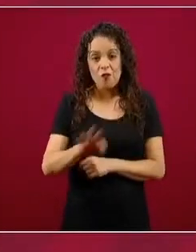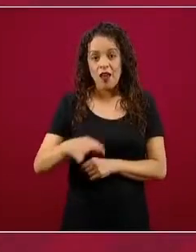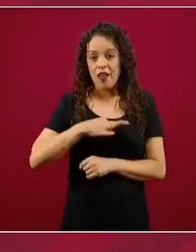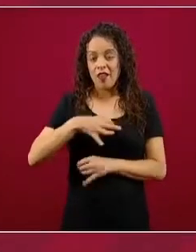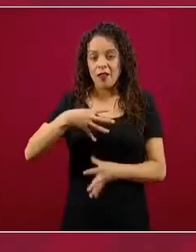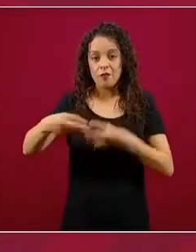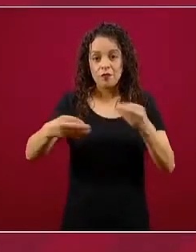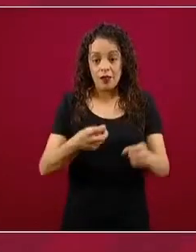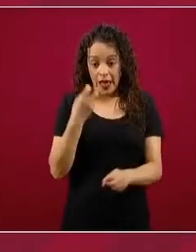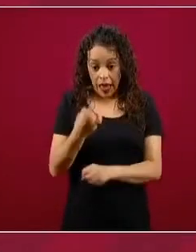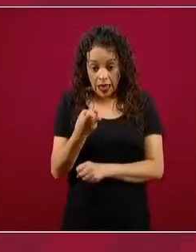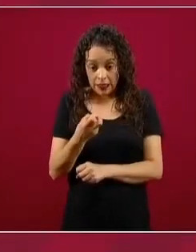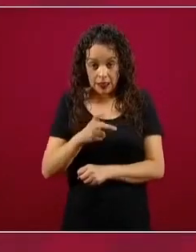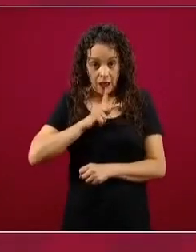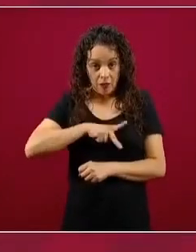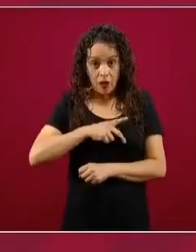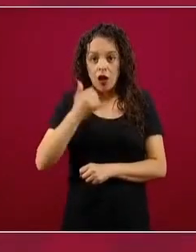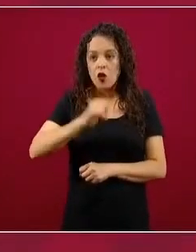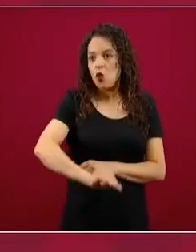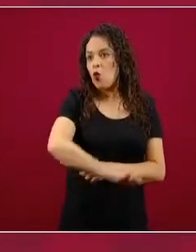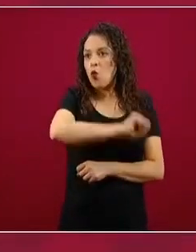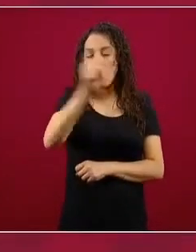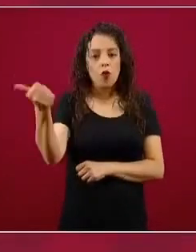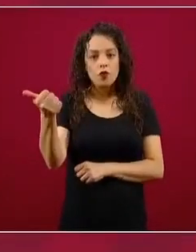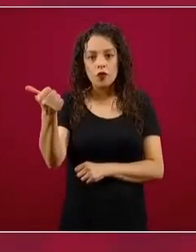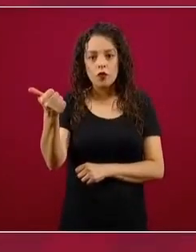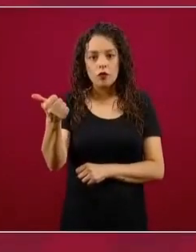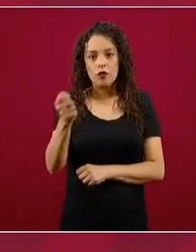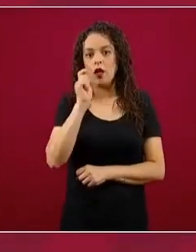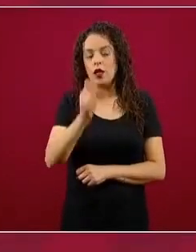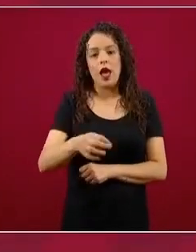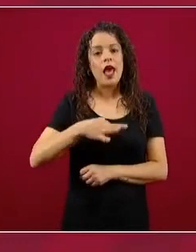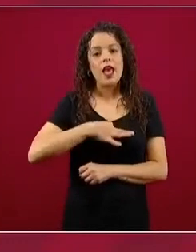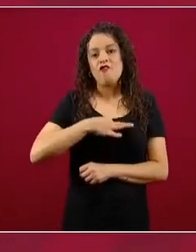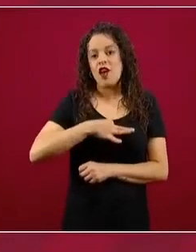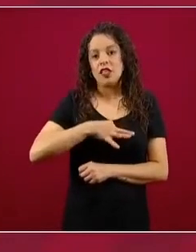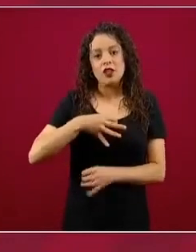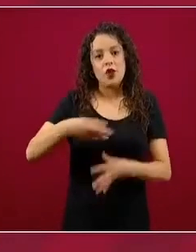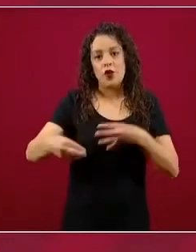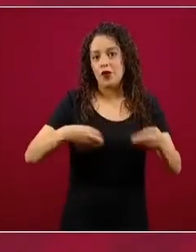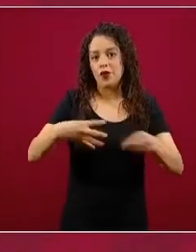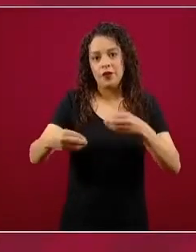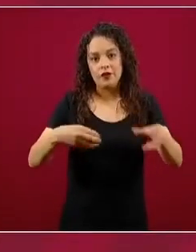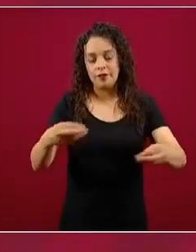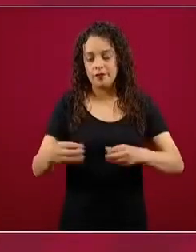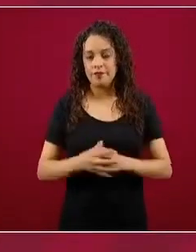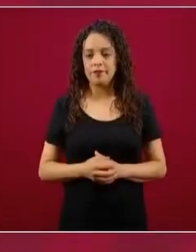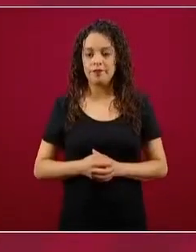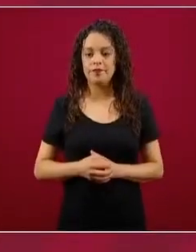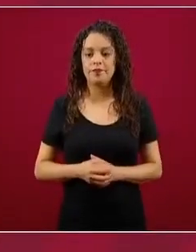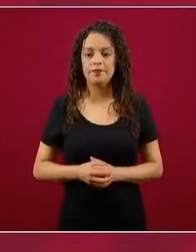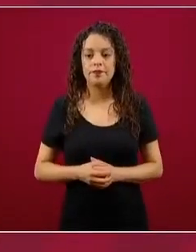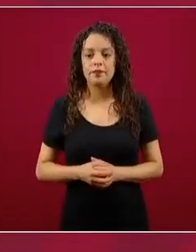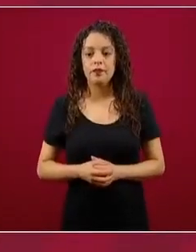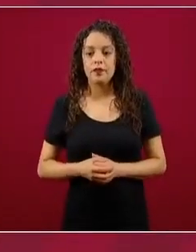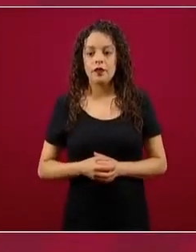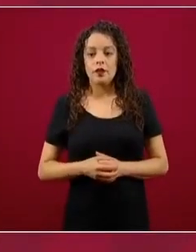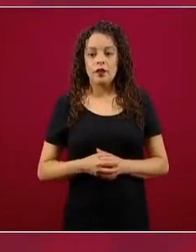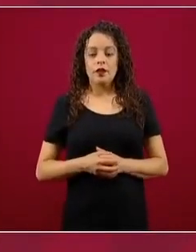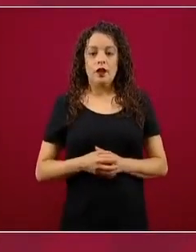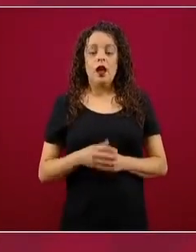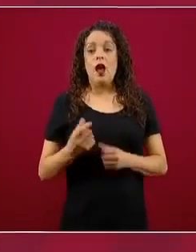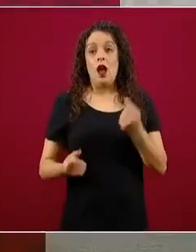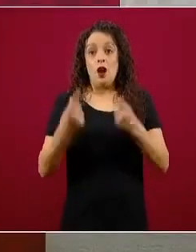otros virus y de otros organismos infecciosos. Ahora, los programas comunitarios, estos que han arrancado en algunos